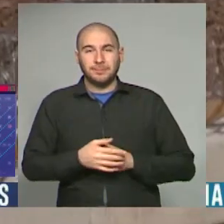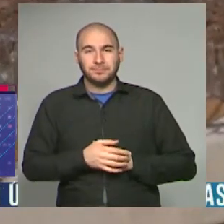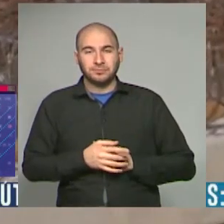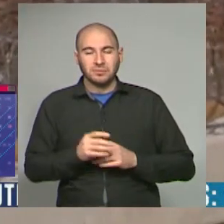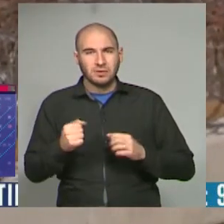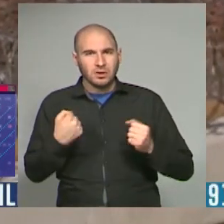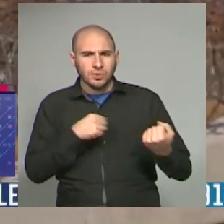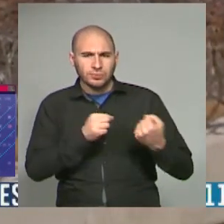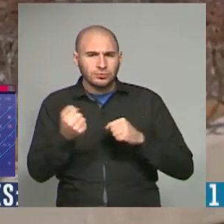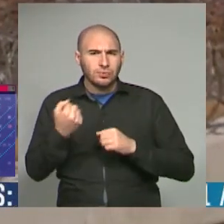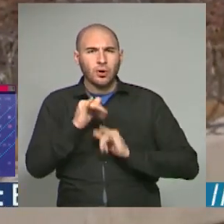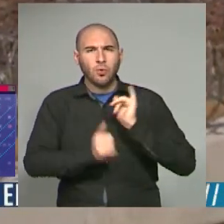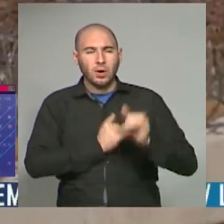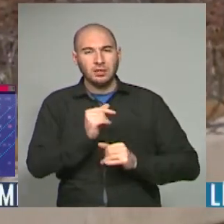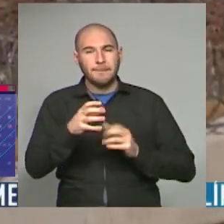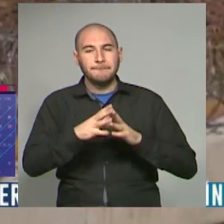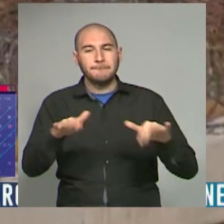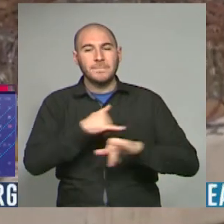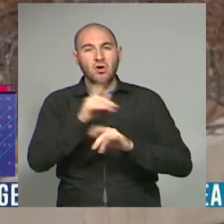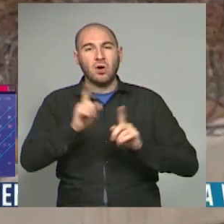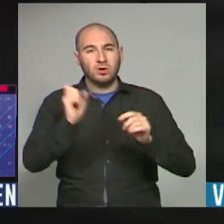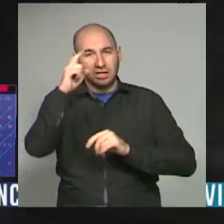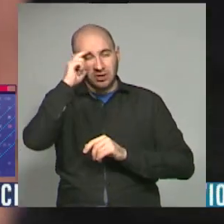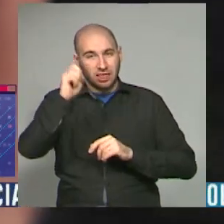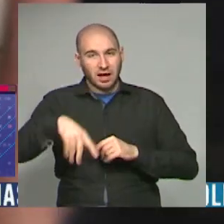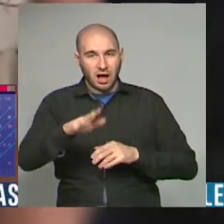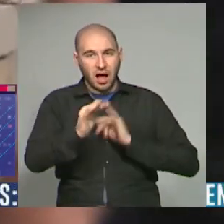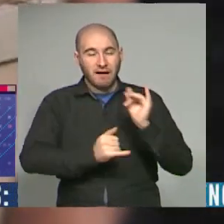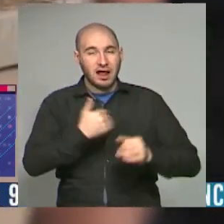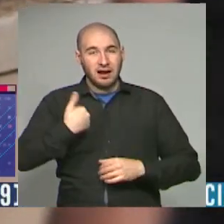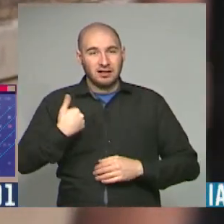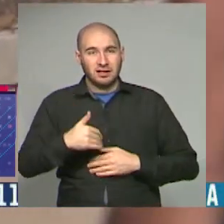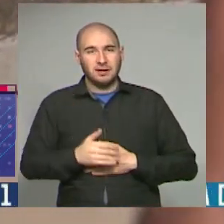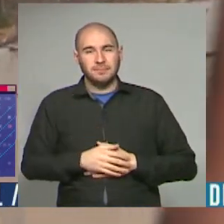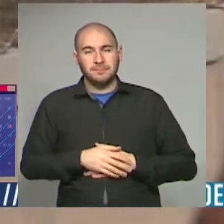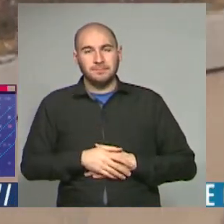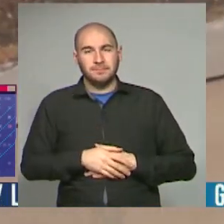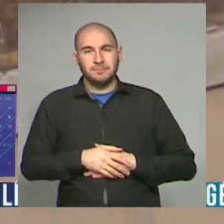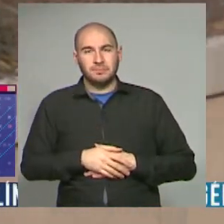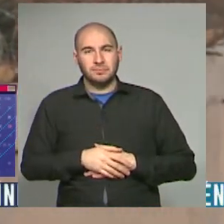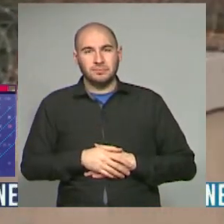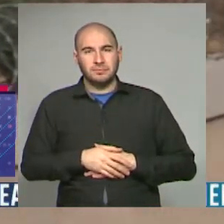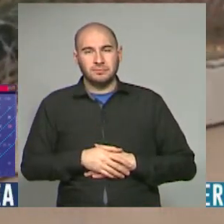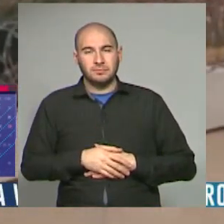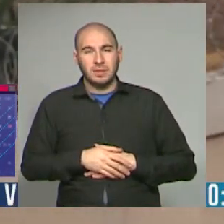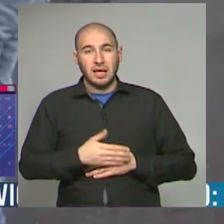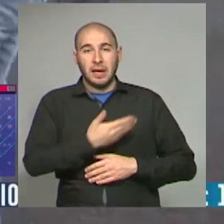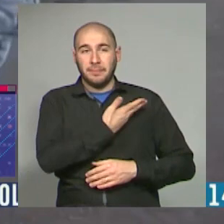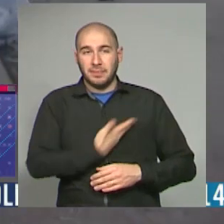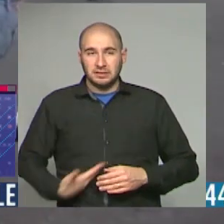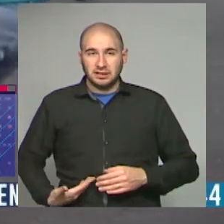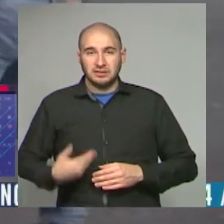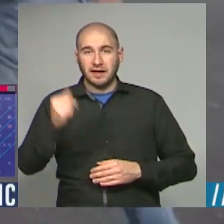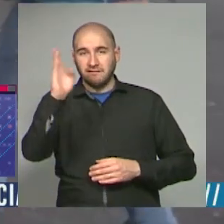también hay tensiones, hablaban algunos medios nacionales de acá, de Argentina, que tanto el presidente